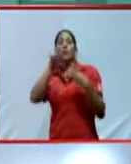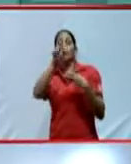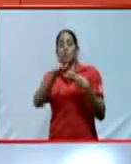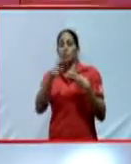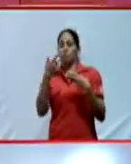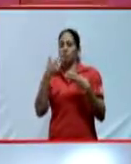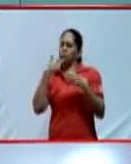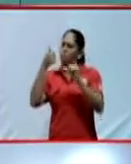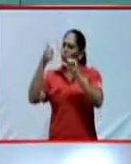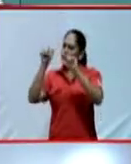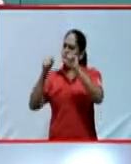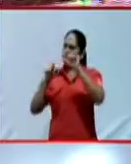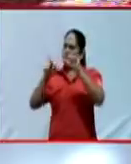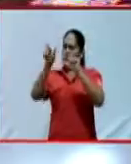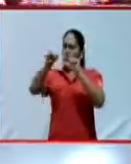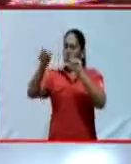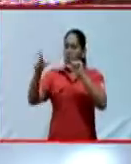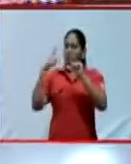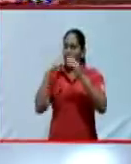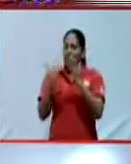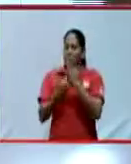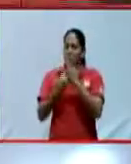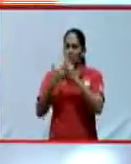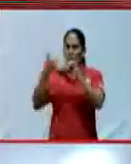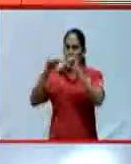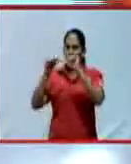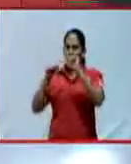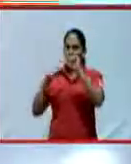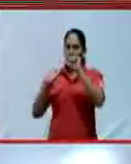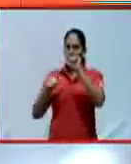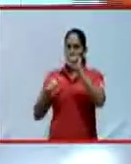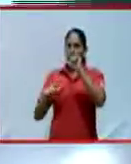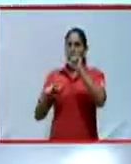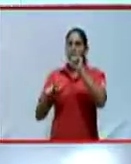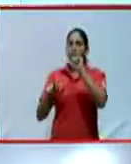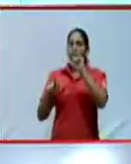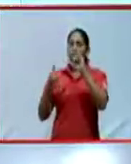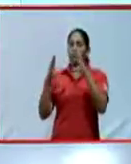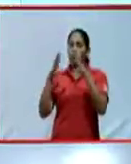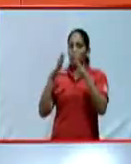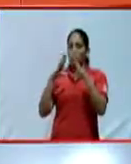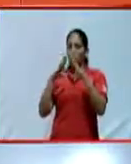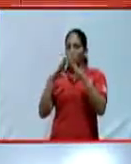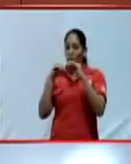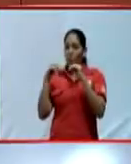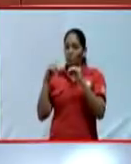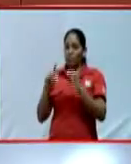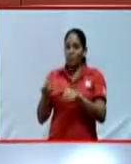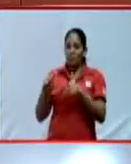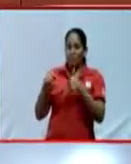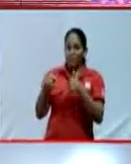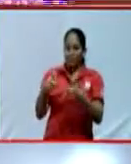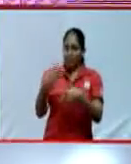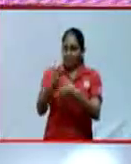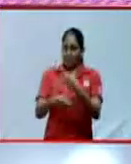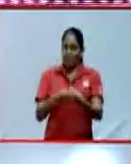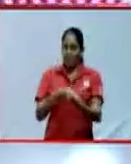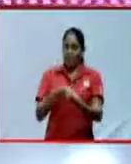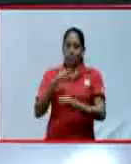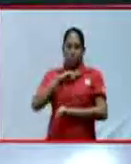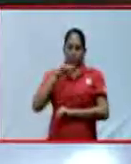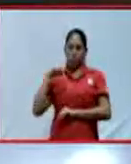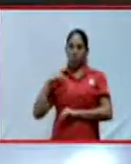punta? ¿Qué hemos querido hacer nosotros, presidente? Pueblo venezolano todo. Hemos